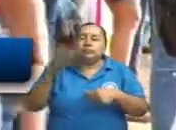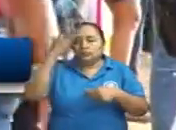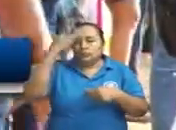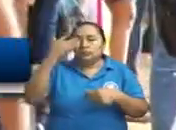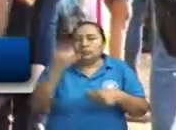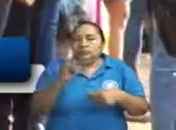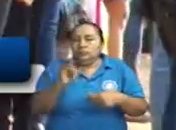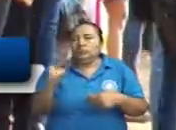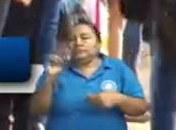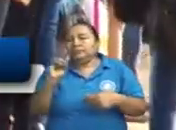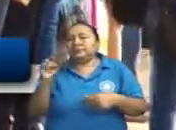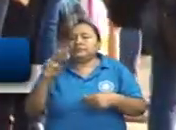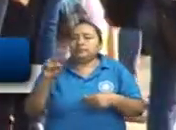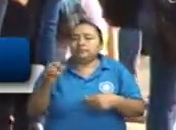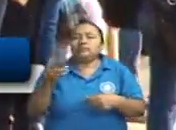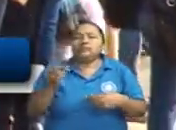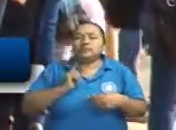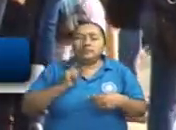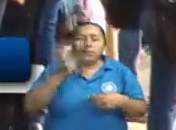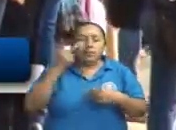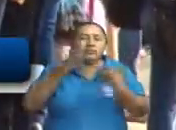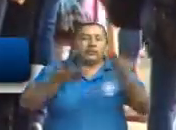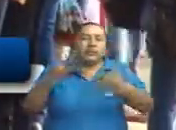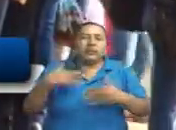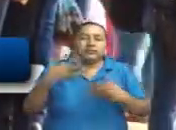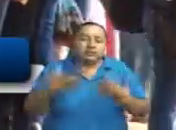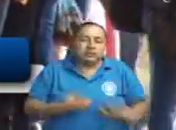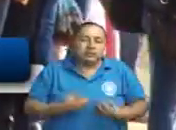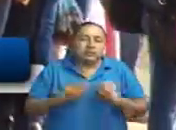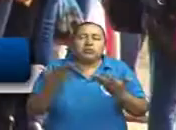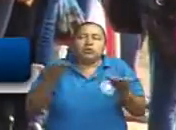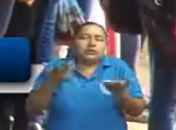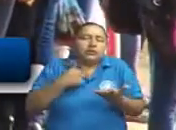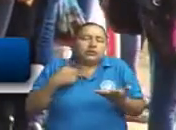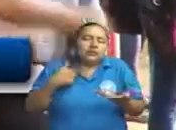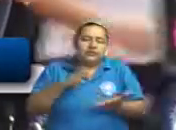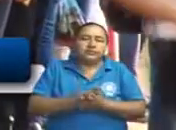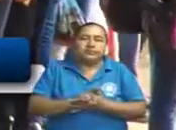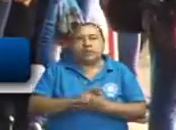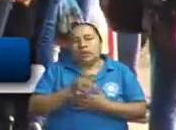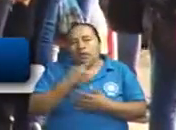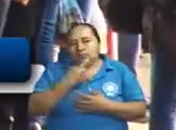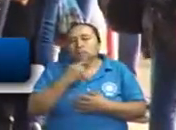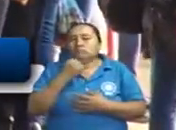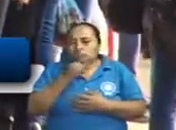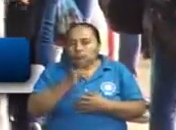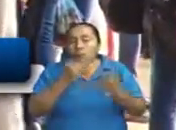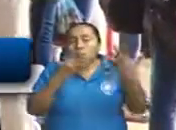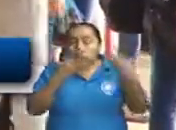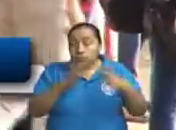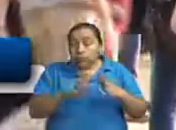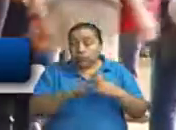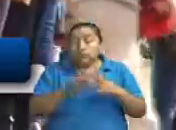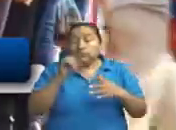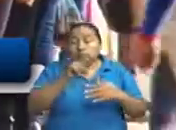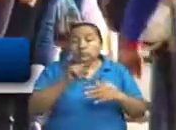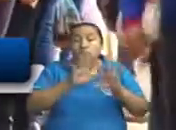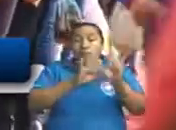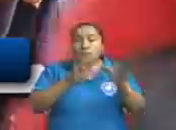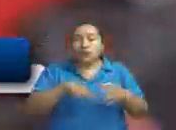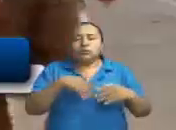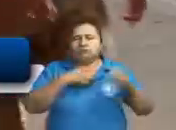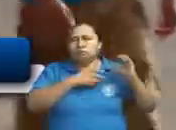sí o no estamos ante un posible cáncer de mama? Correcto, entonces cuando una vez que se hace